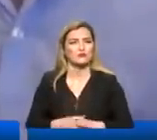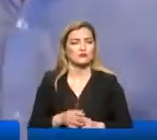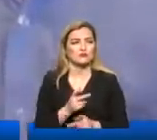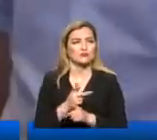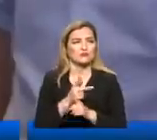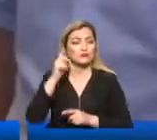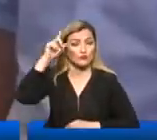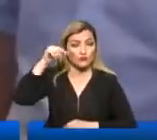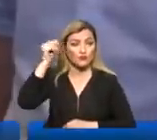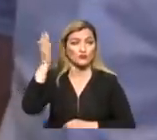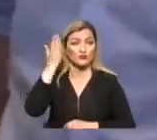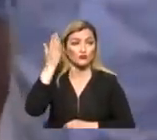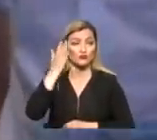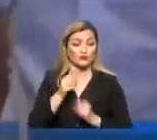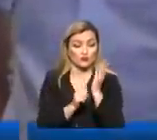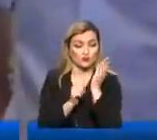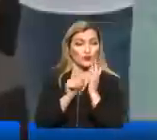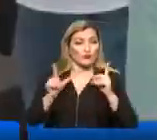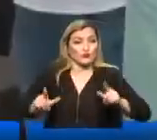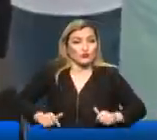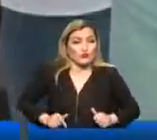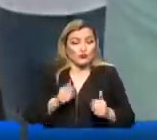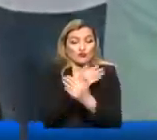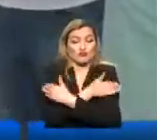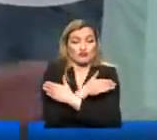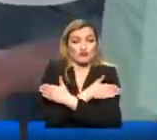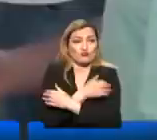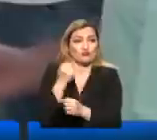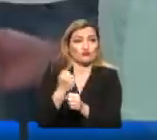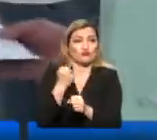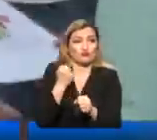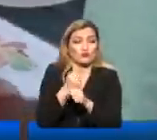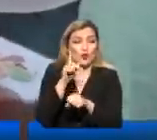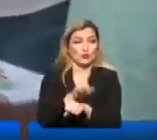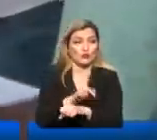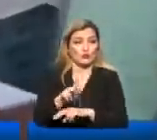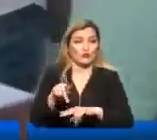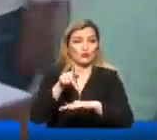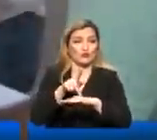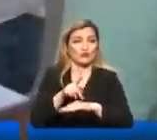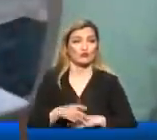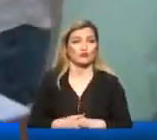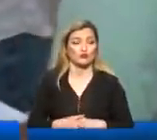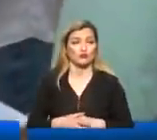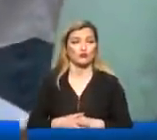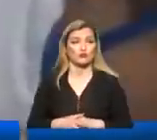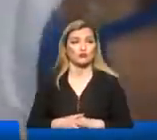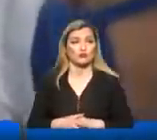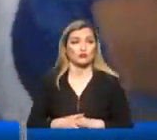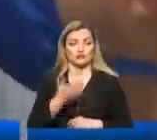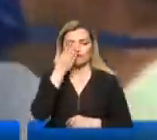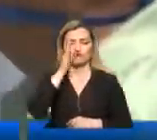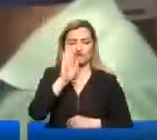la Alcaldía, ¿no? A su vez, el ministro de Salud felicitó la labor realizada por los profesionales que están en la primera línea